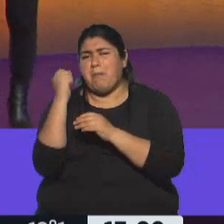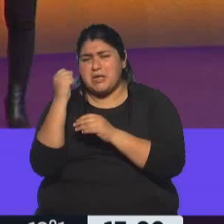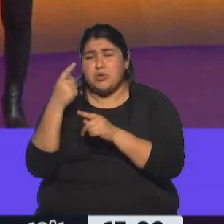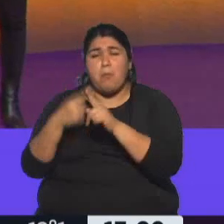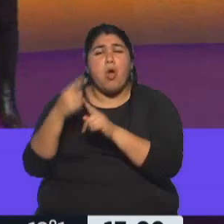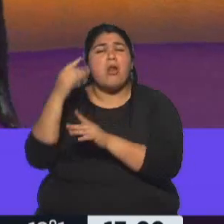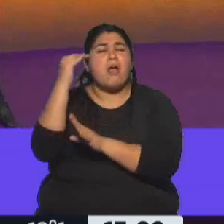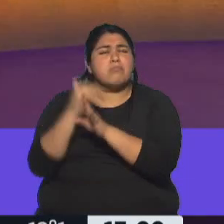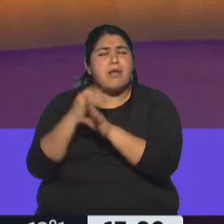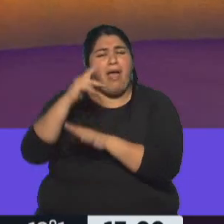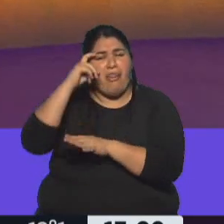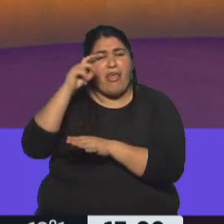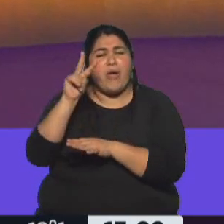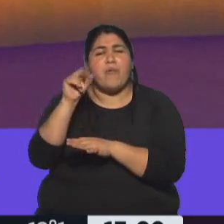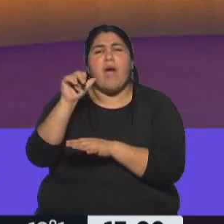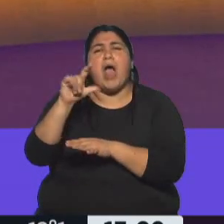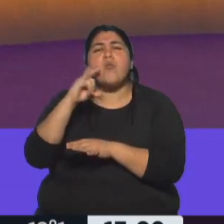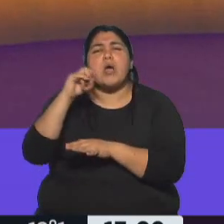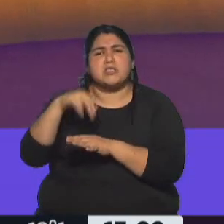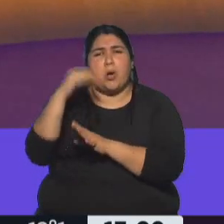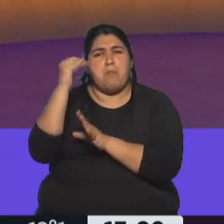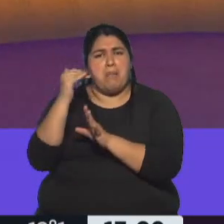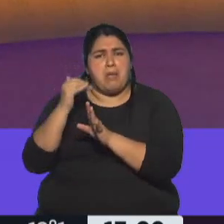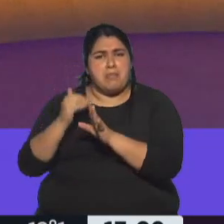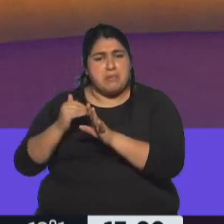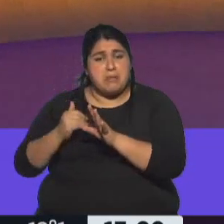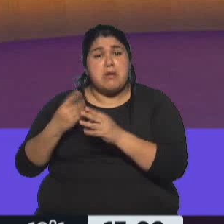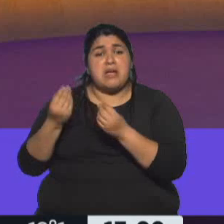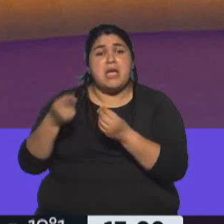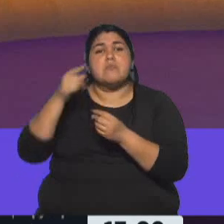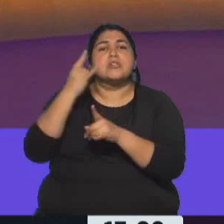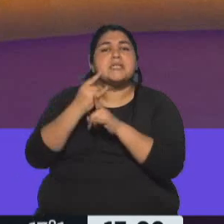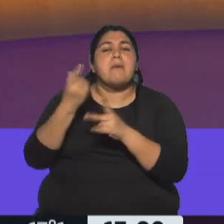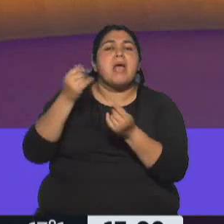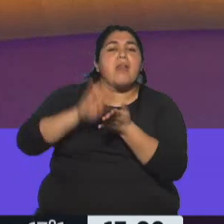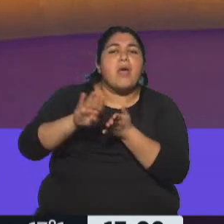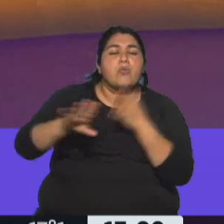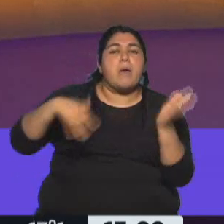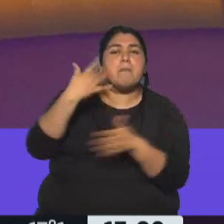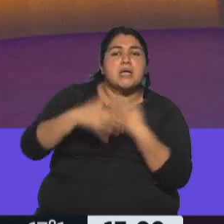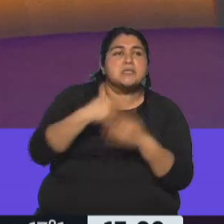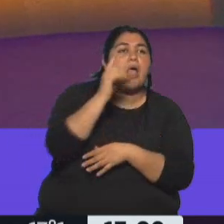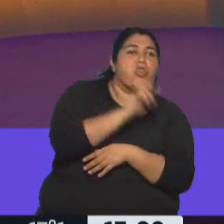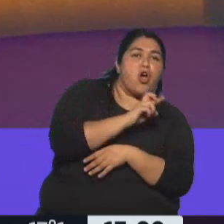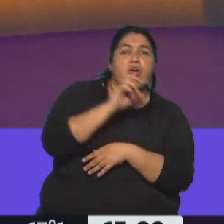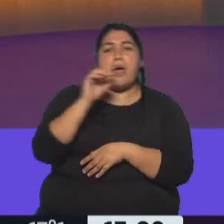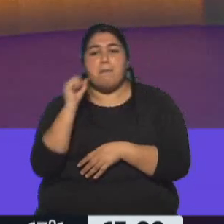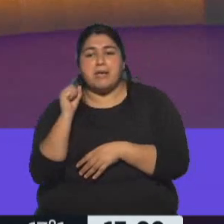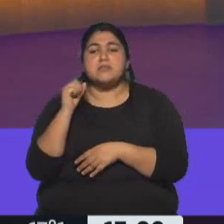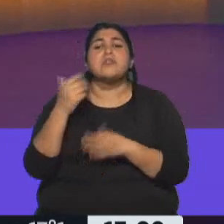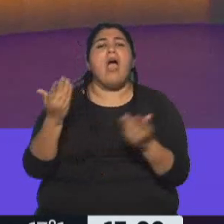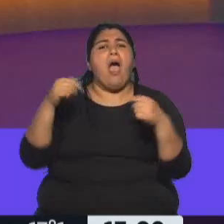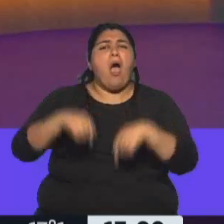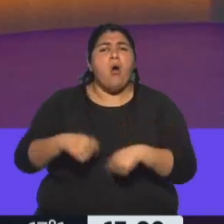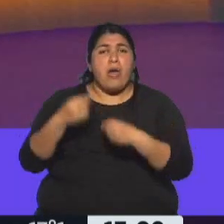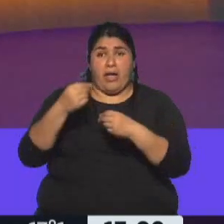muy técnico, pero como ellos mezclan dólares con pesos y como la deuda grande en pesos que habían tomado en el mandato de Macri se licúa